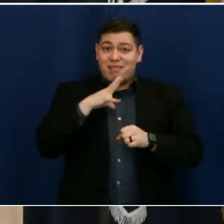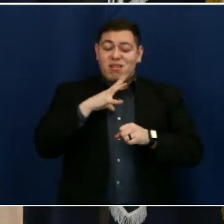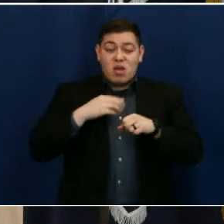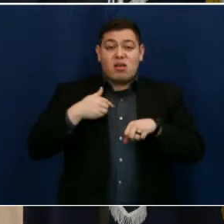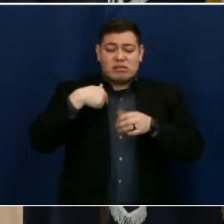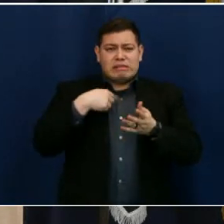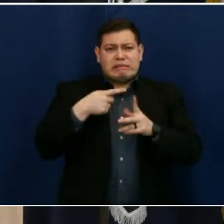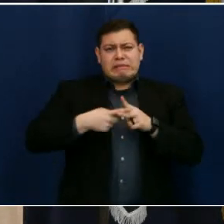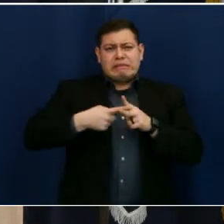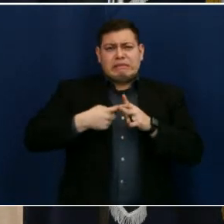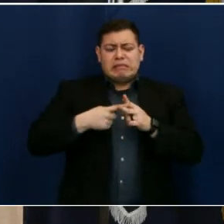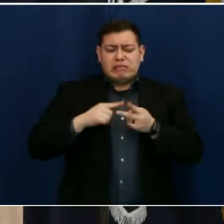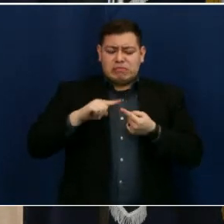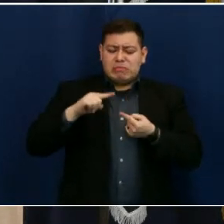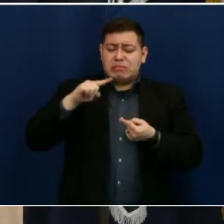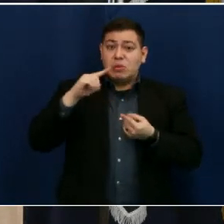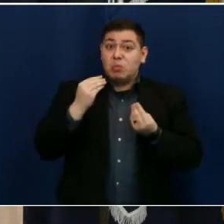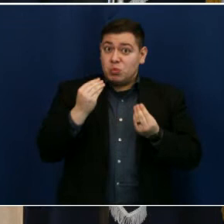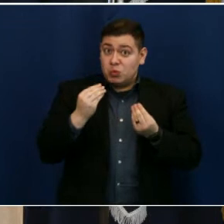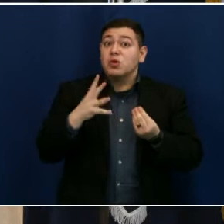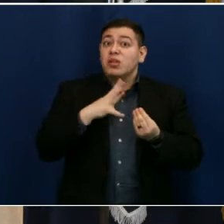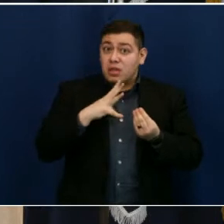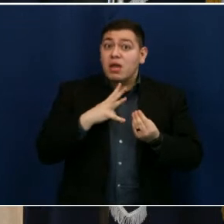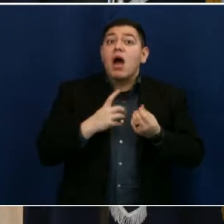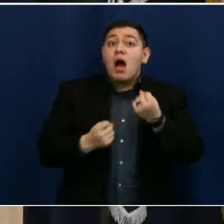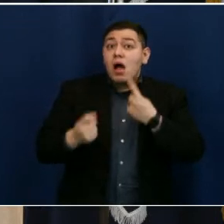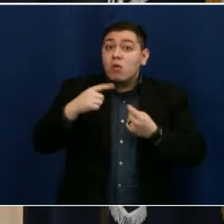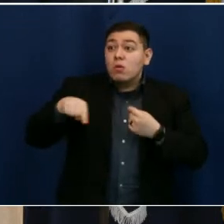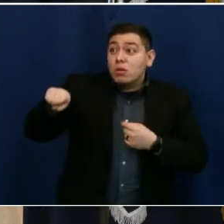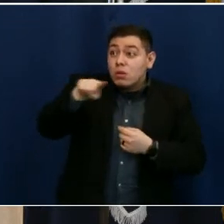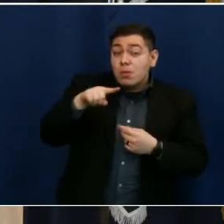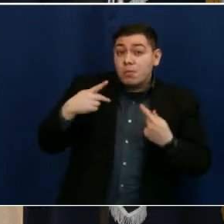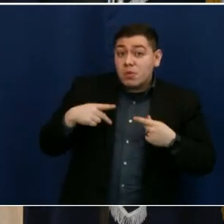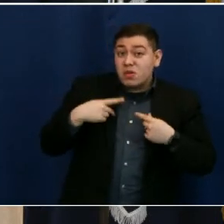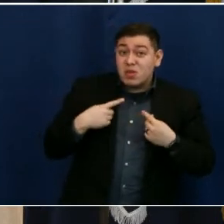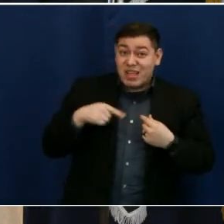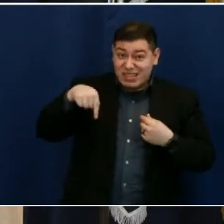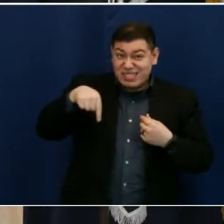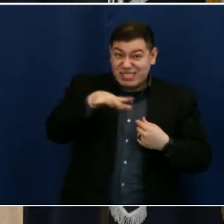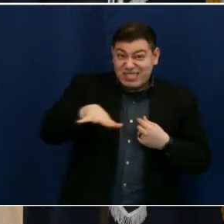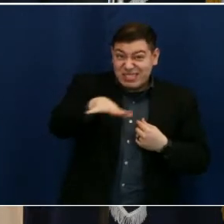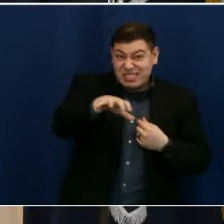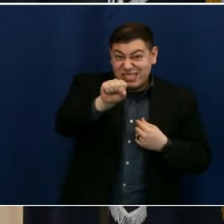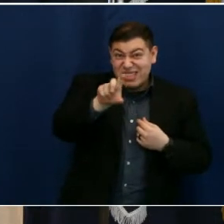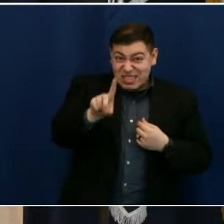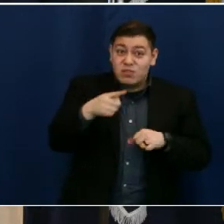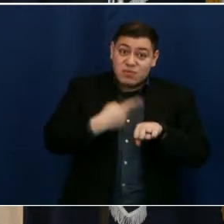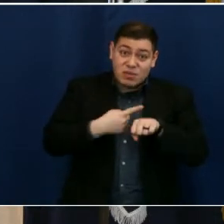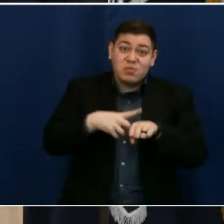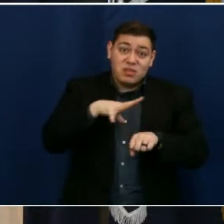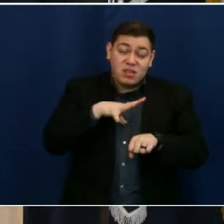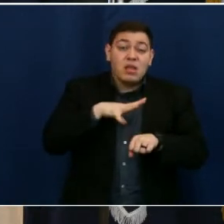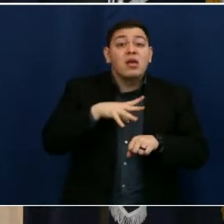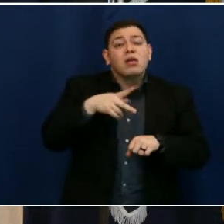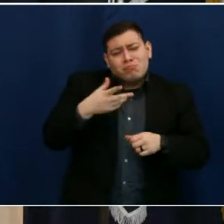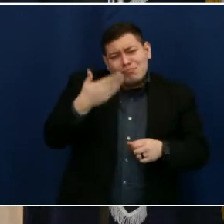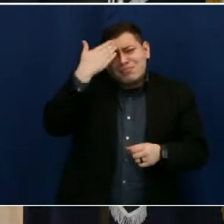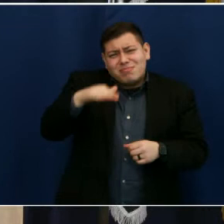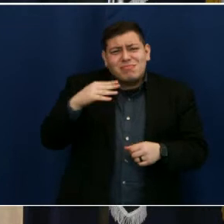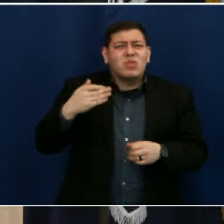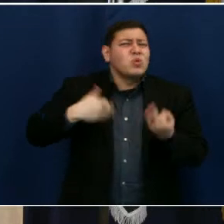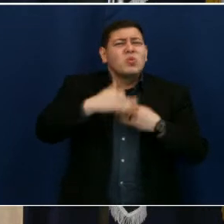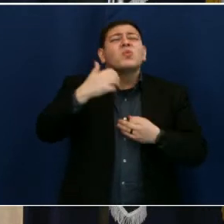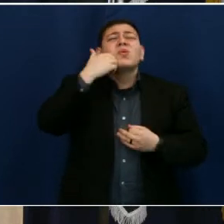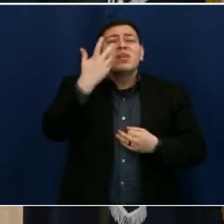todavía. Con muchos habitantes de San Diego, a mí también me gustaría que volviéramos a nuestras vidas rutinarias antes de COVID. Pero primero